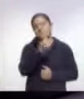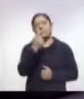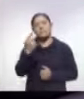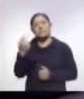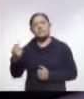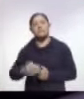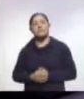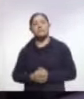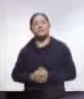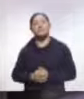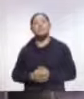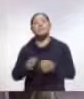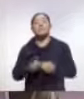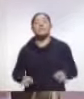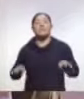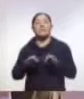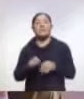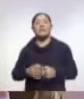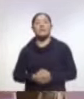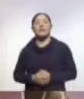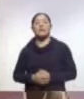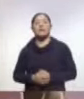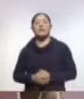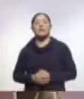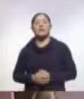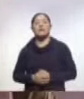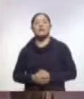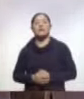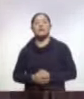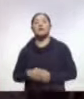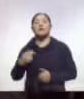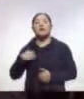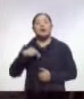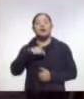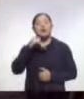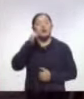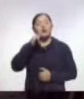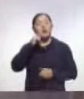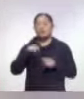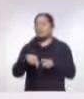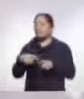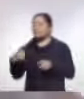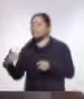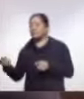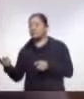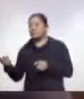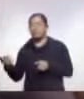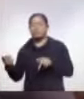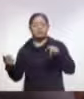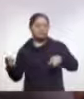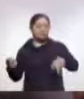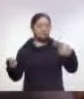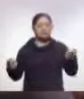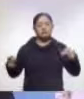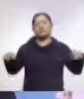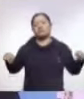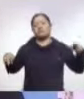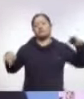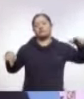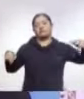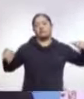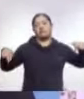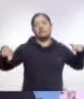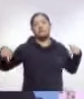circulación. Nos vamos a pasar del lado de la acera, tú la conoces como banqueta. El jefe del Departamento de